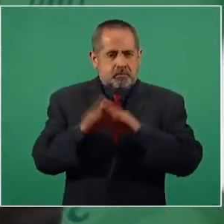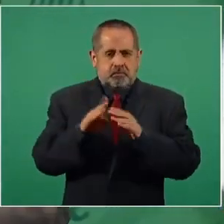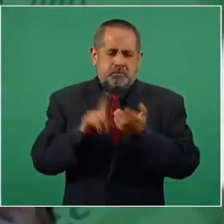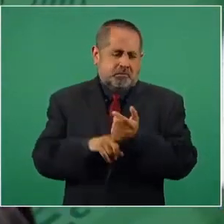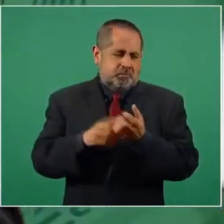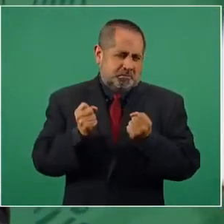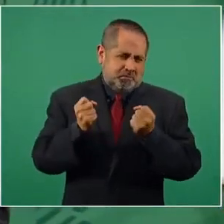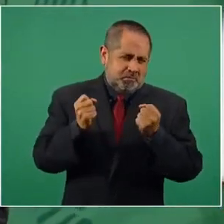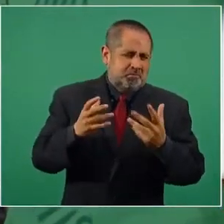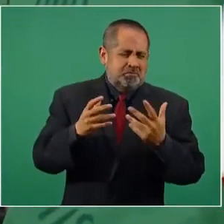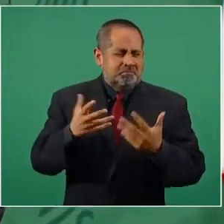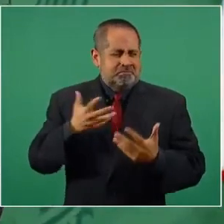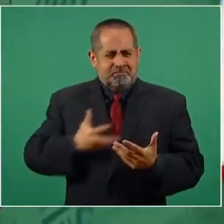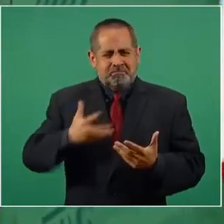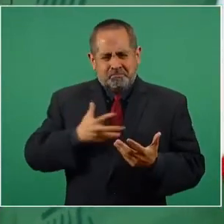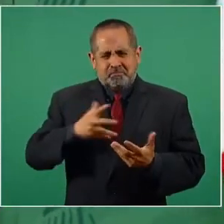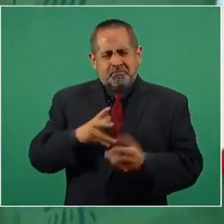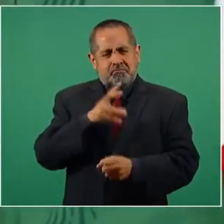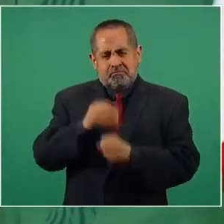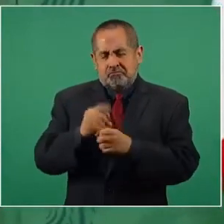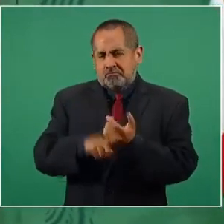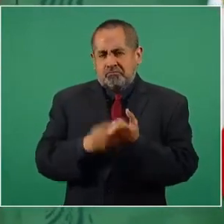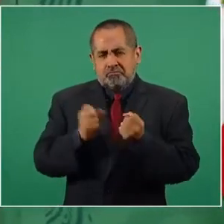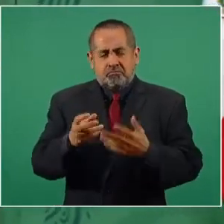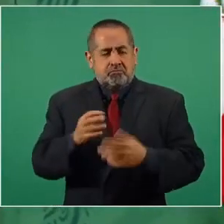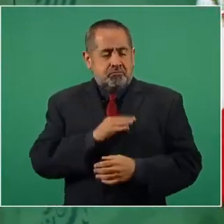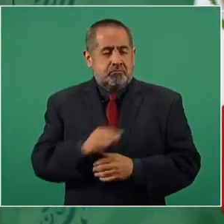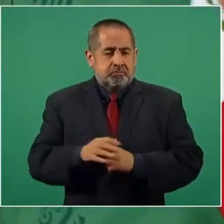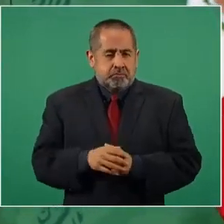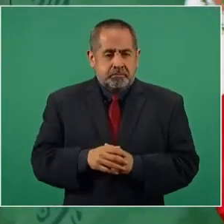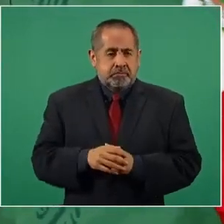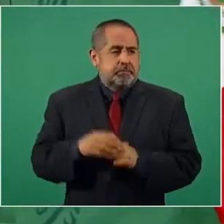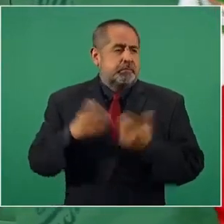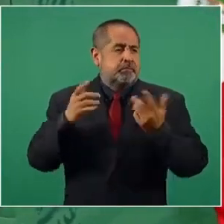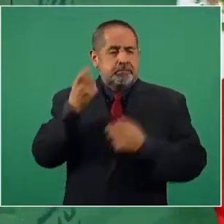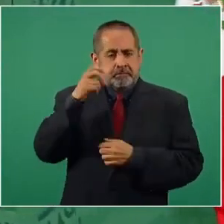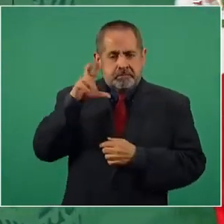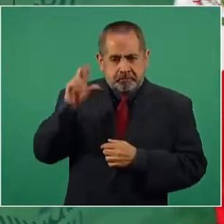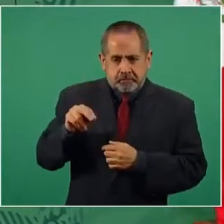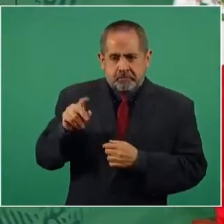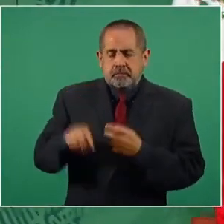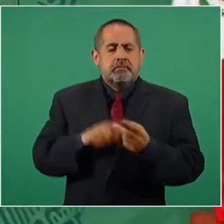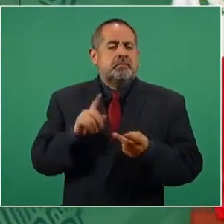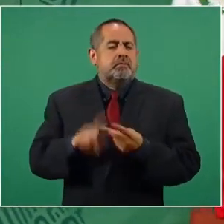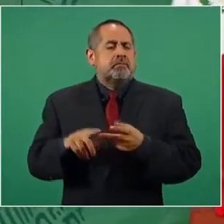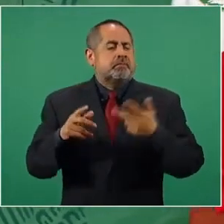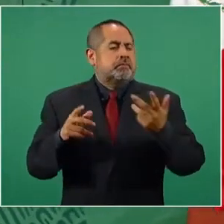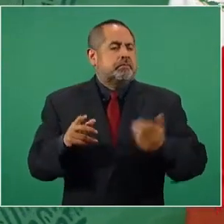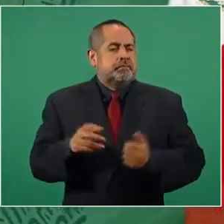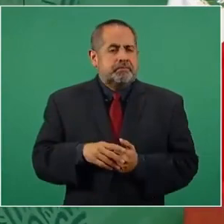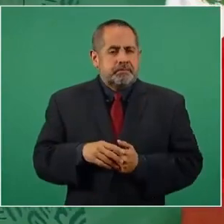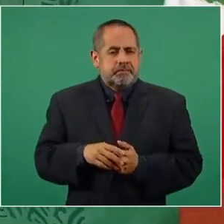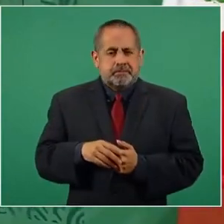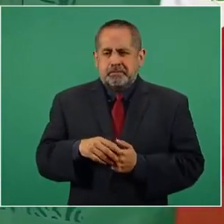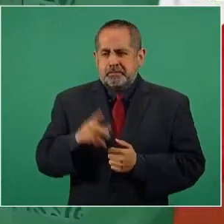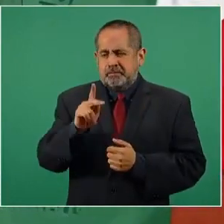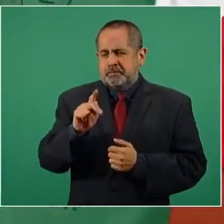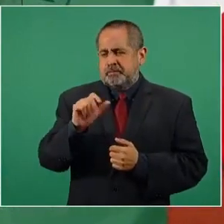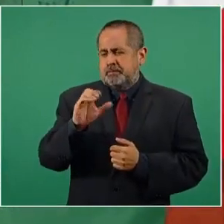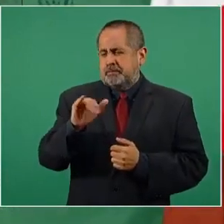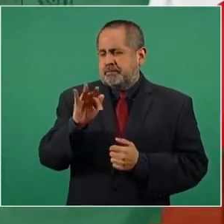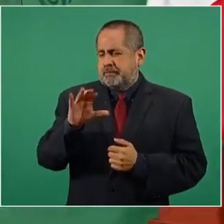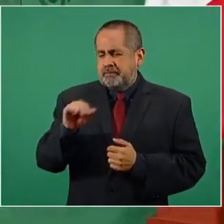mucho potencial en Quintana Roo, en el Pacífico,